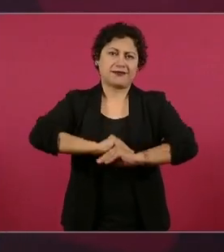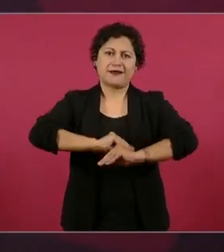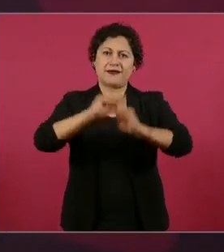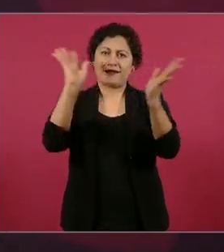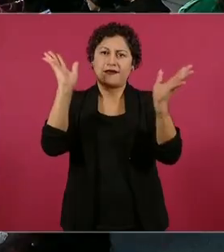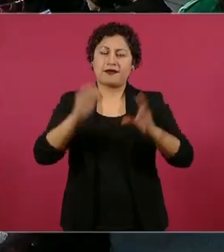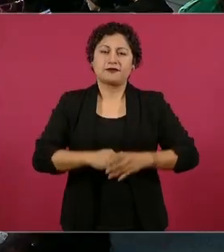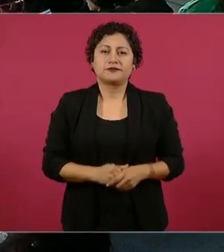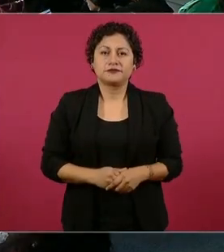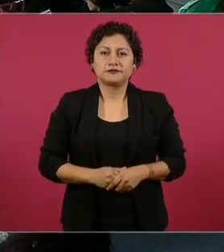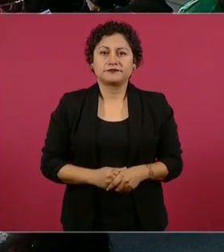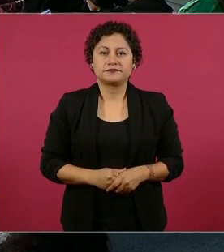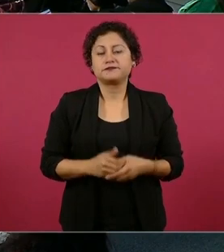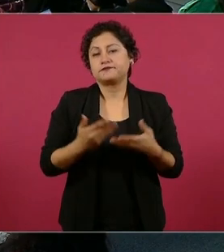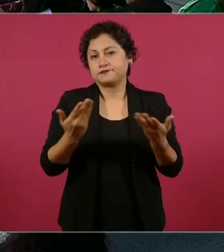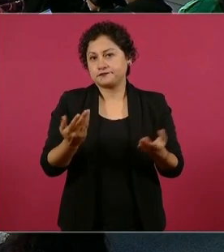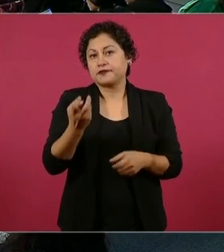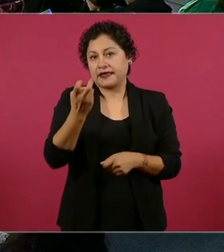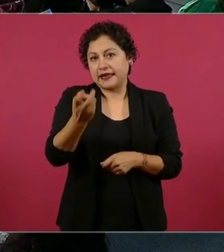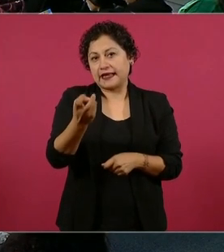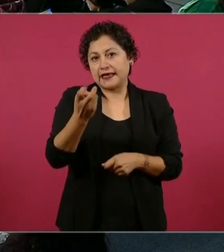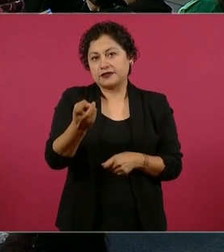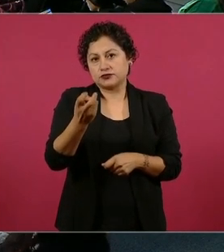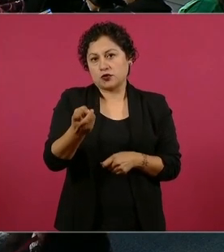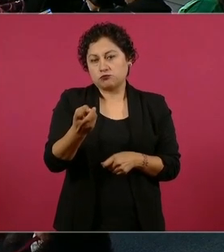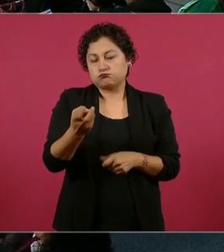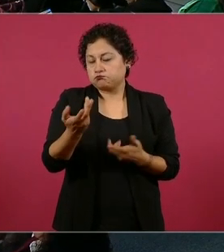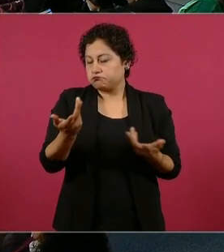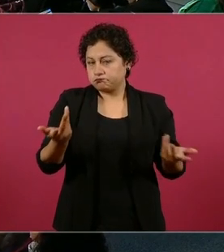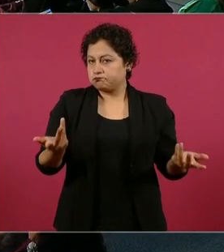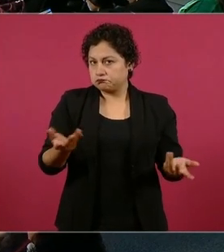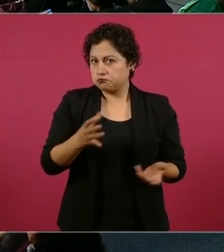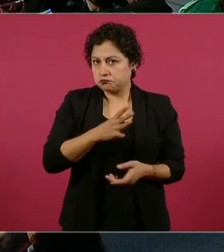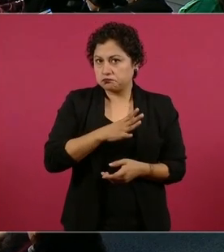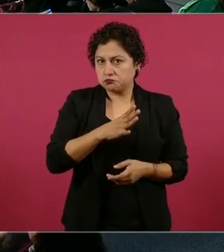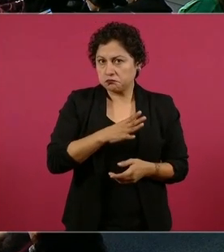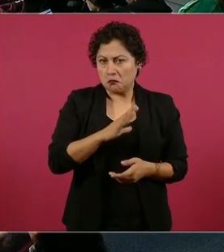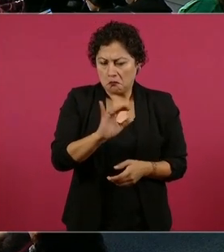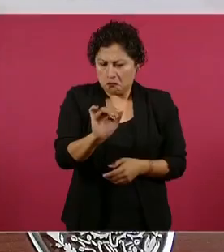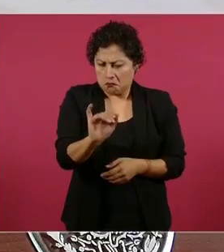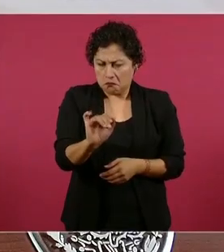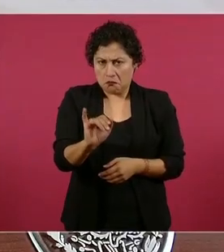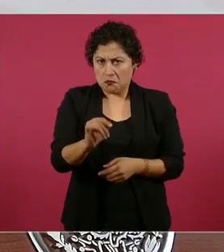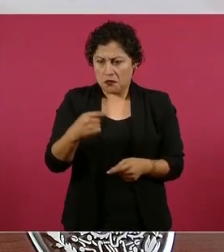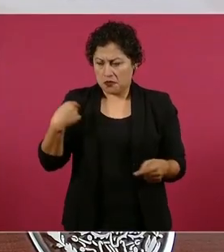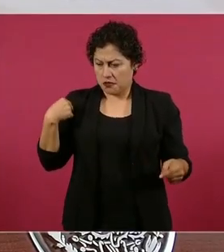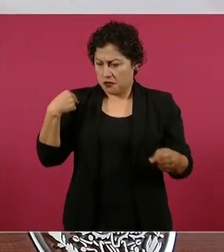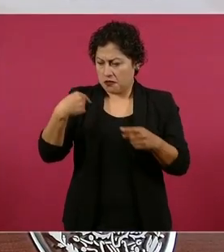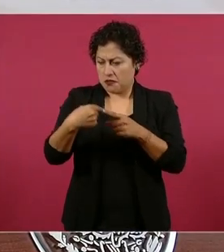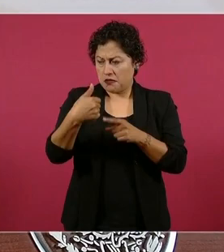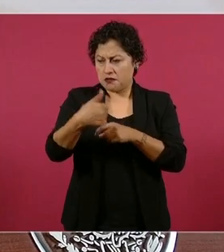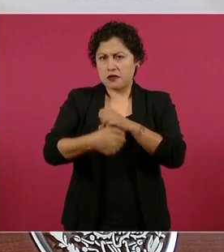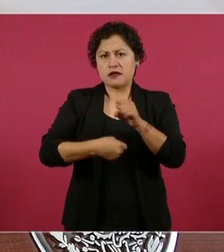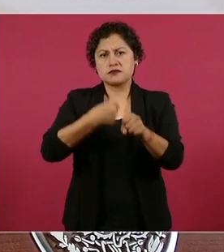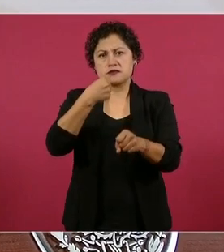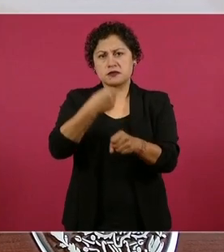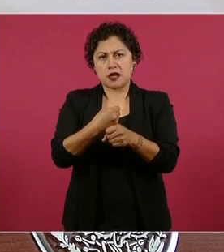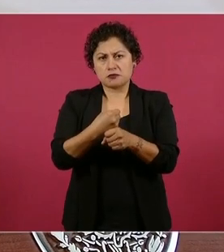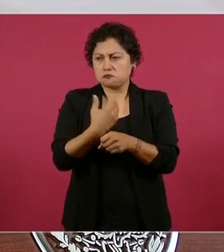Entonces, eso es lo que está pasando. Y sí, estamos terminando bien.